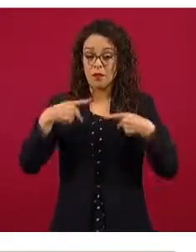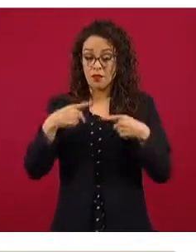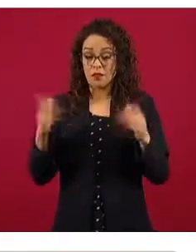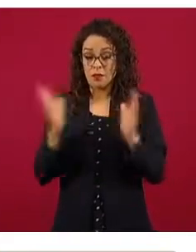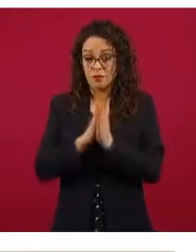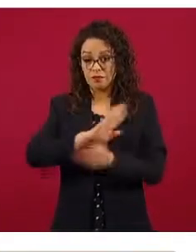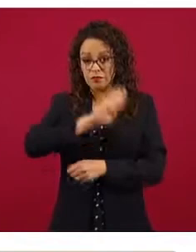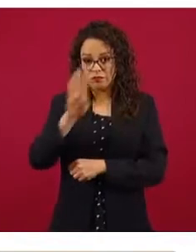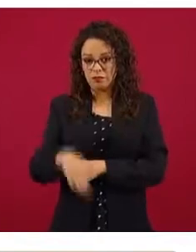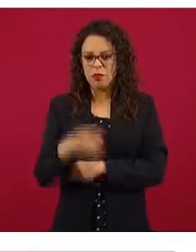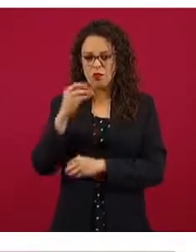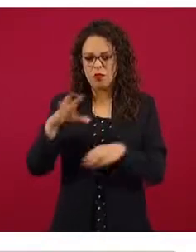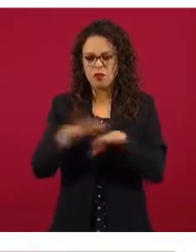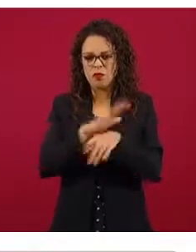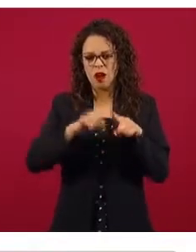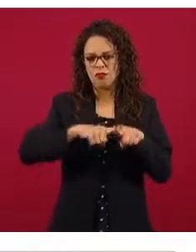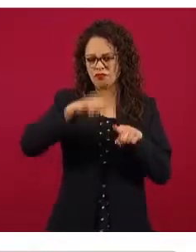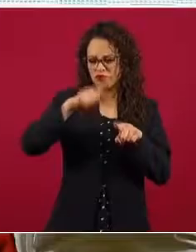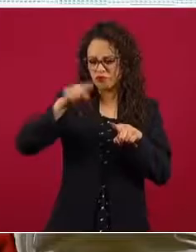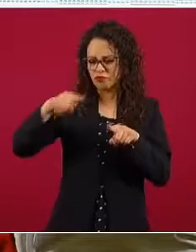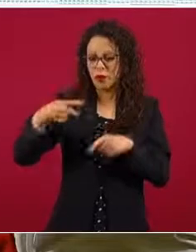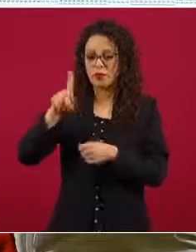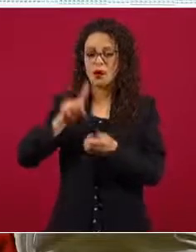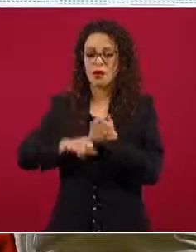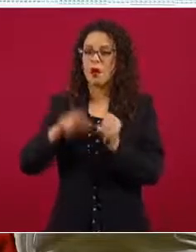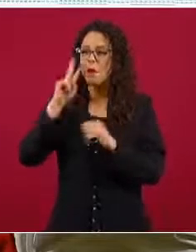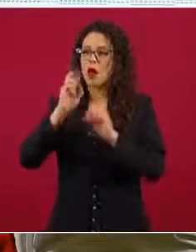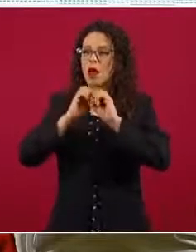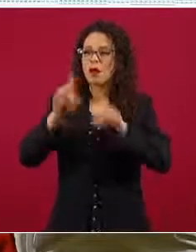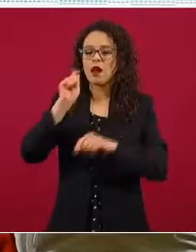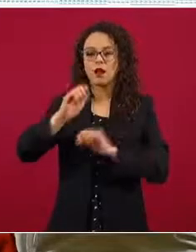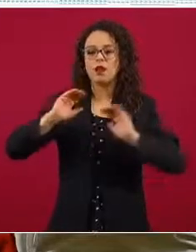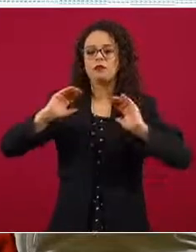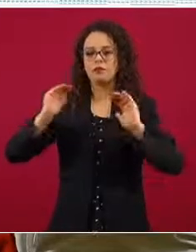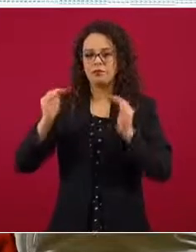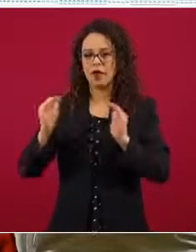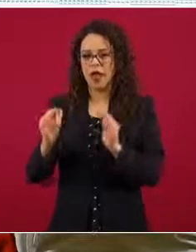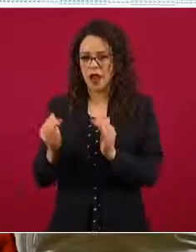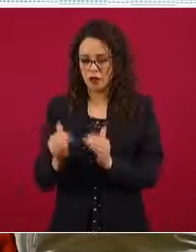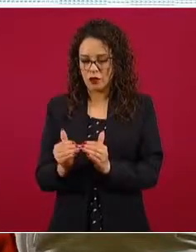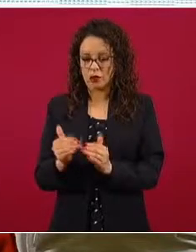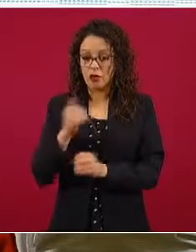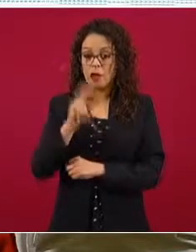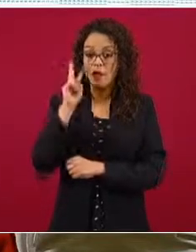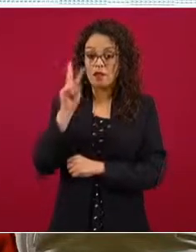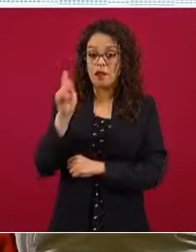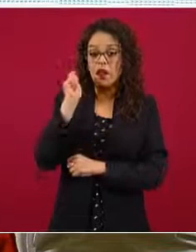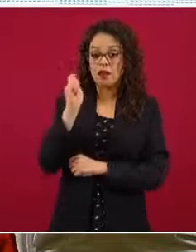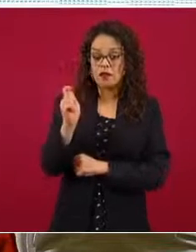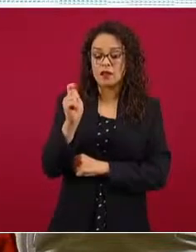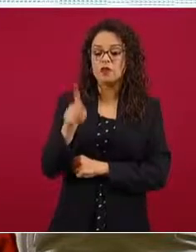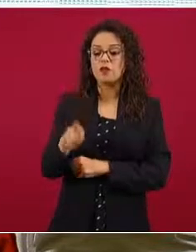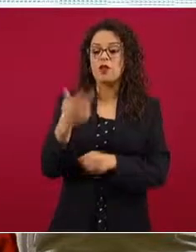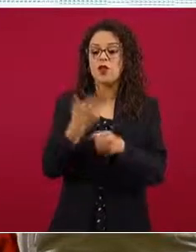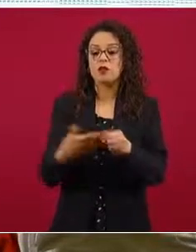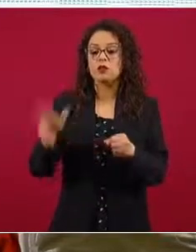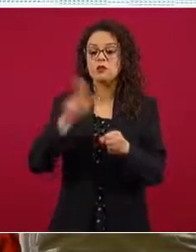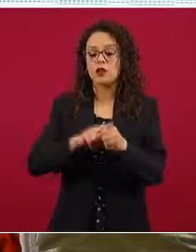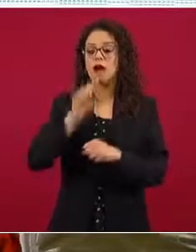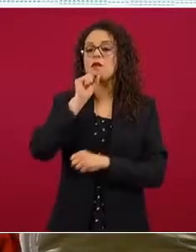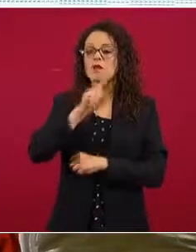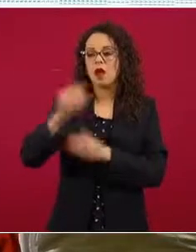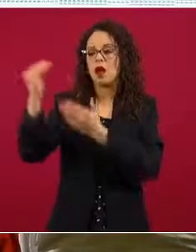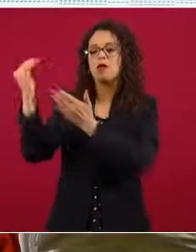con una tendencia de descenso, y en la hospitalización lo que vemos es también reducción de la ocupación hospitalaria. En